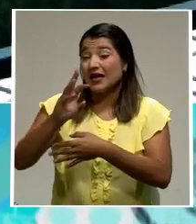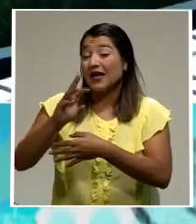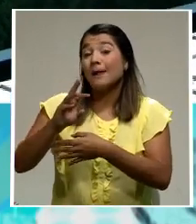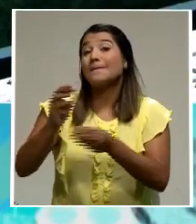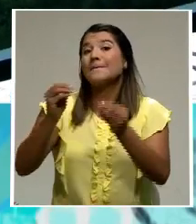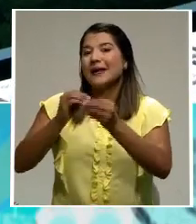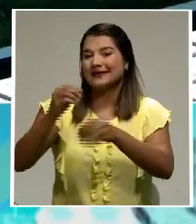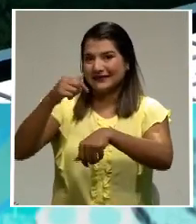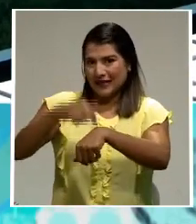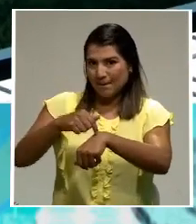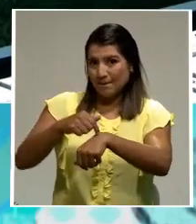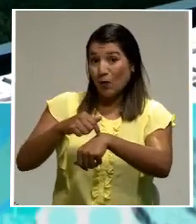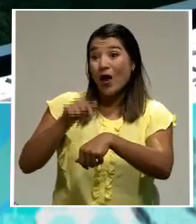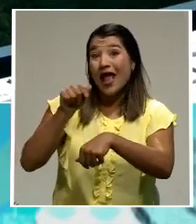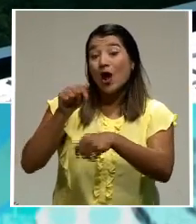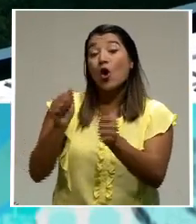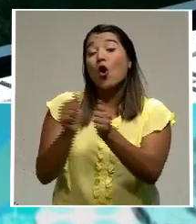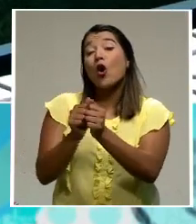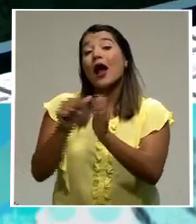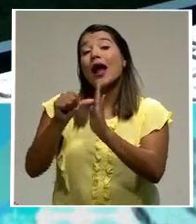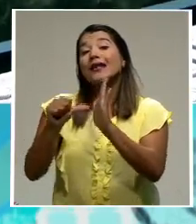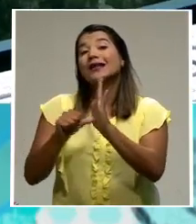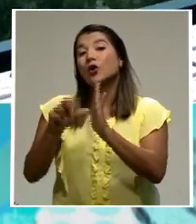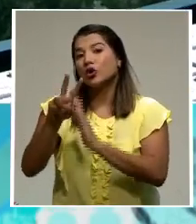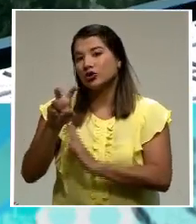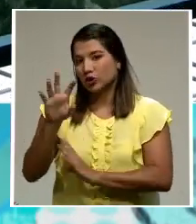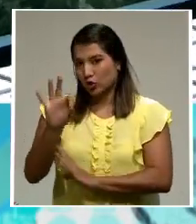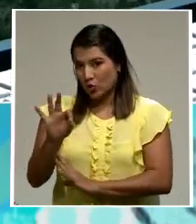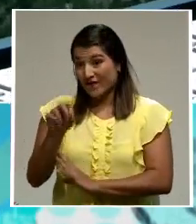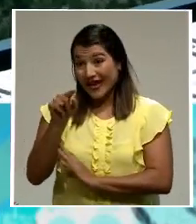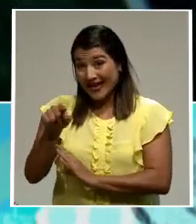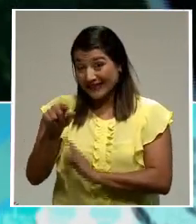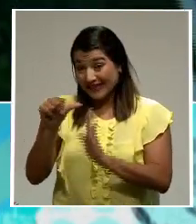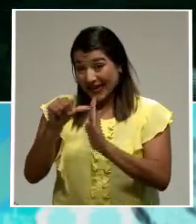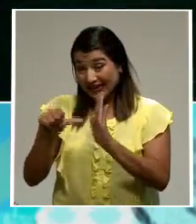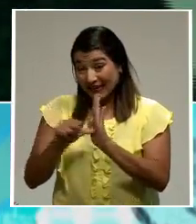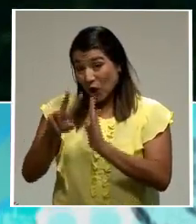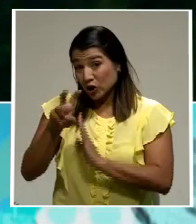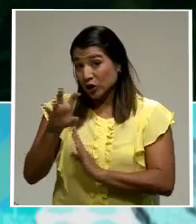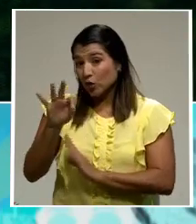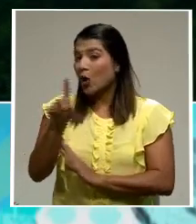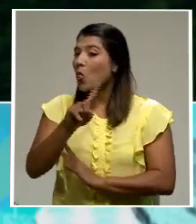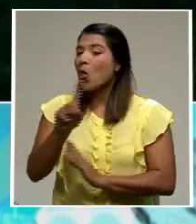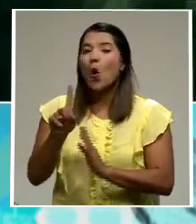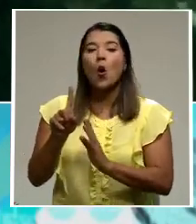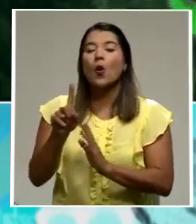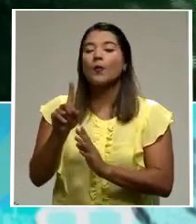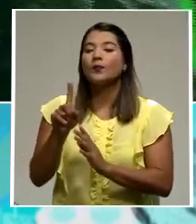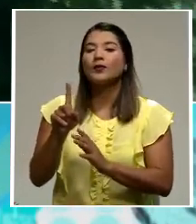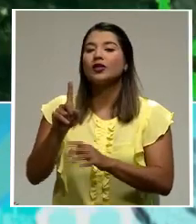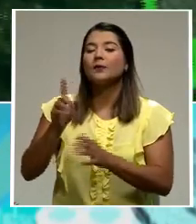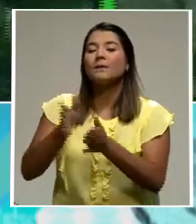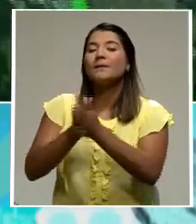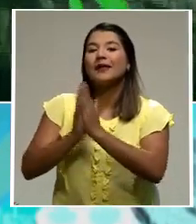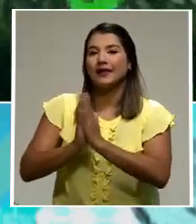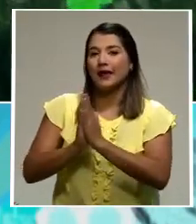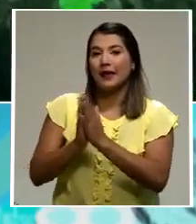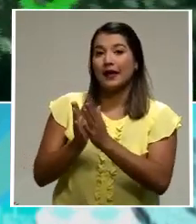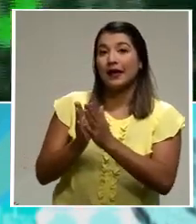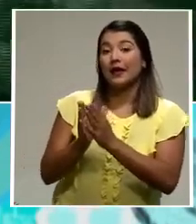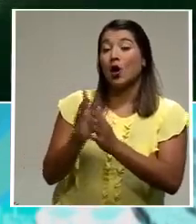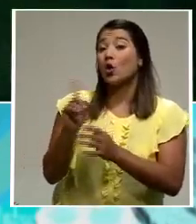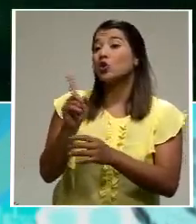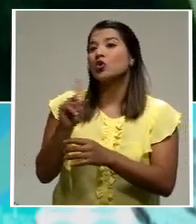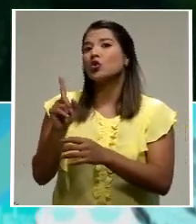durante este año, porque se logró negociar el precio del servicio por privado de libertad. Anteriormente estaba